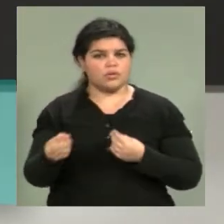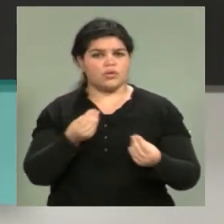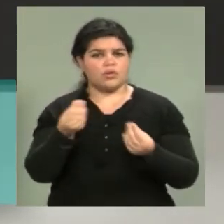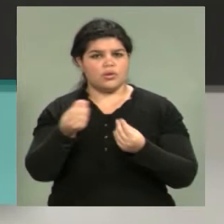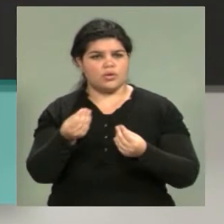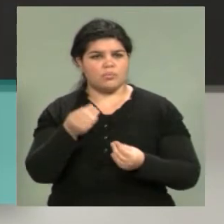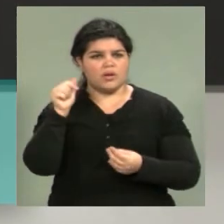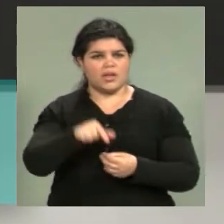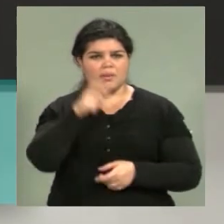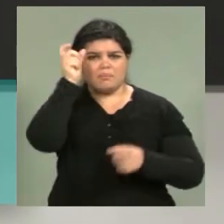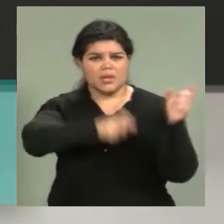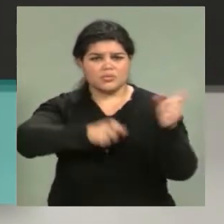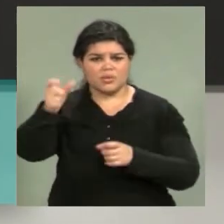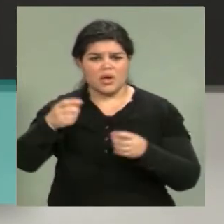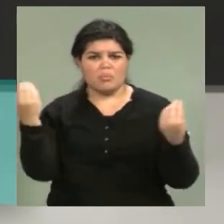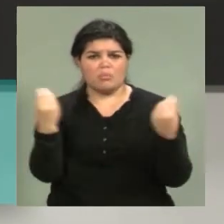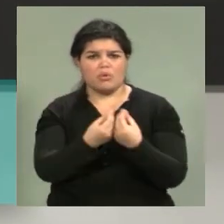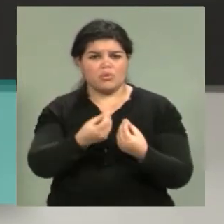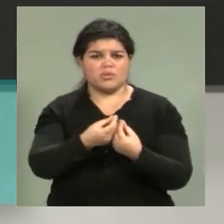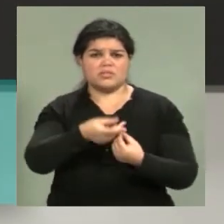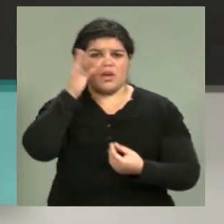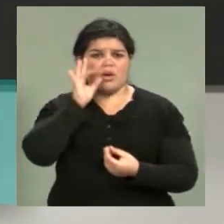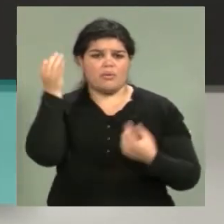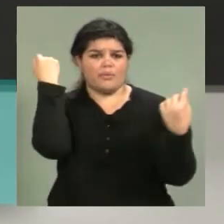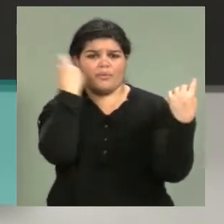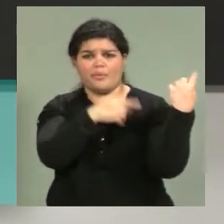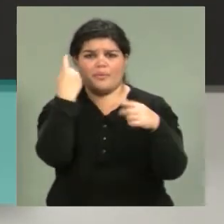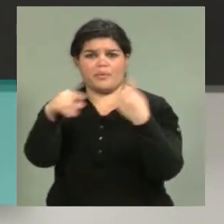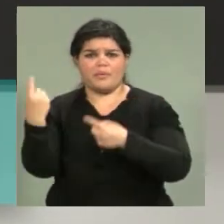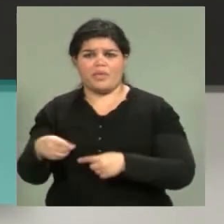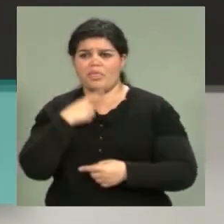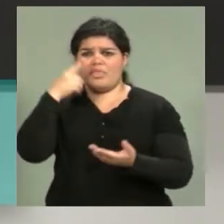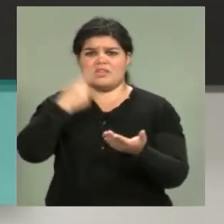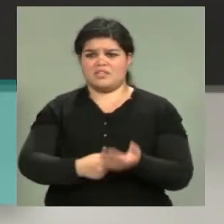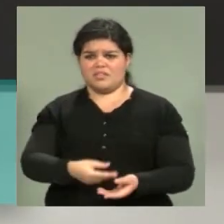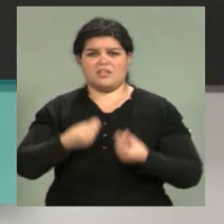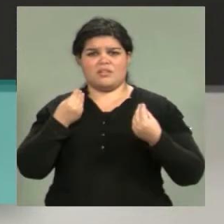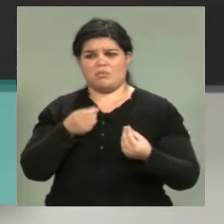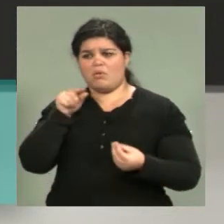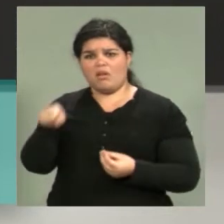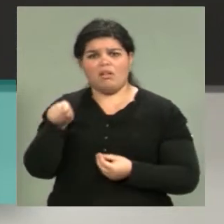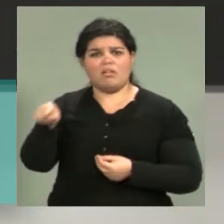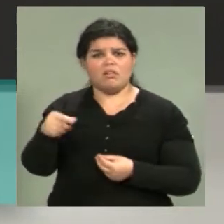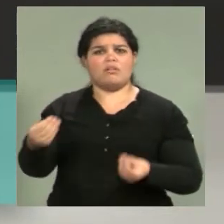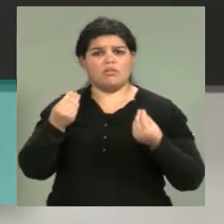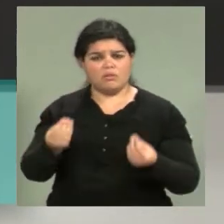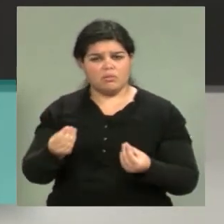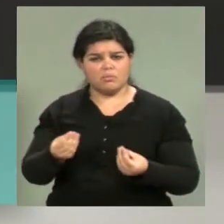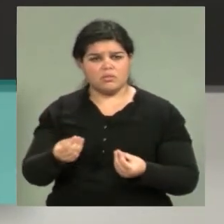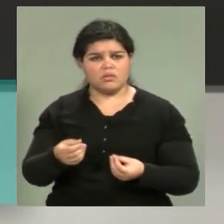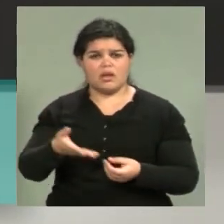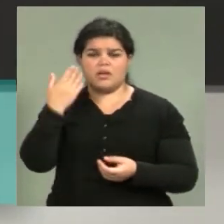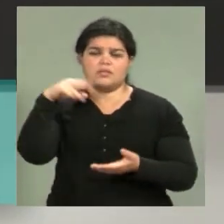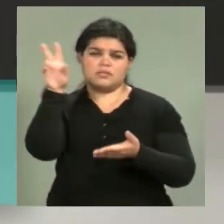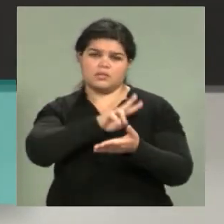lidia con tantas personas, ¿no? De tantos ámbitos, decidiendo por uno y durante tantos años, y leía en unas